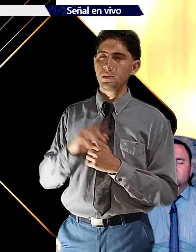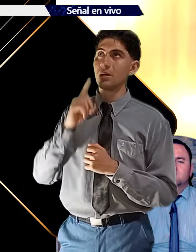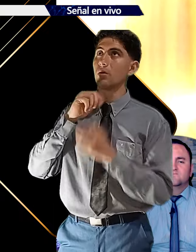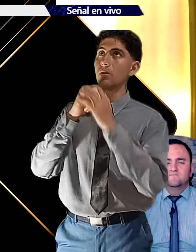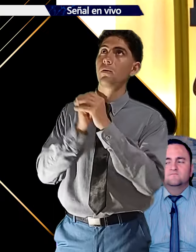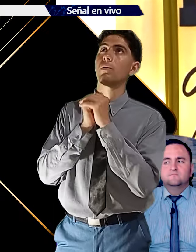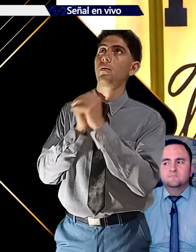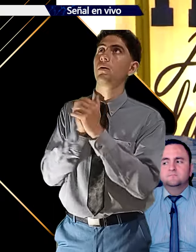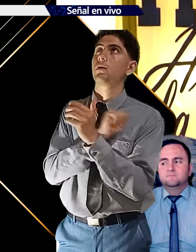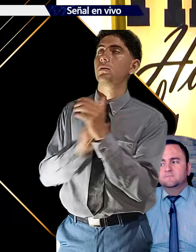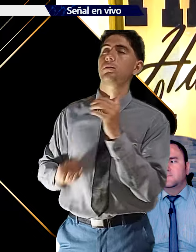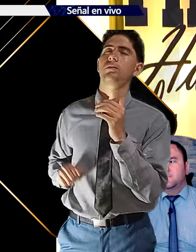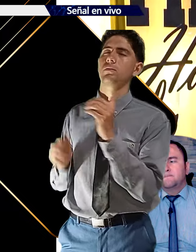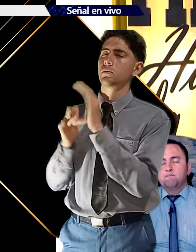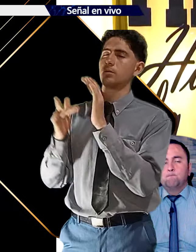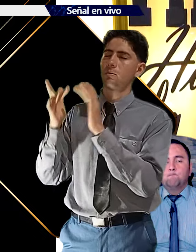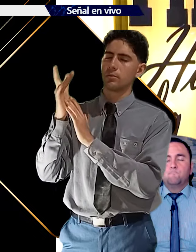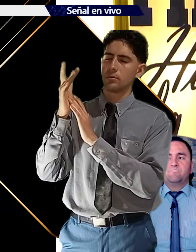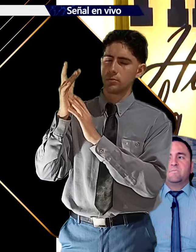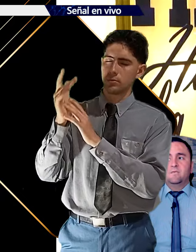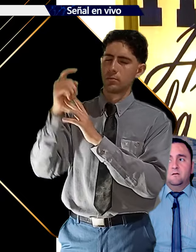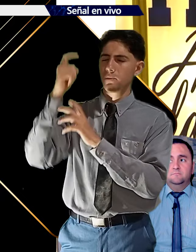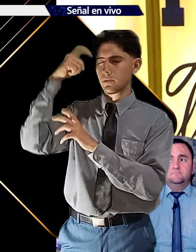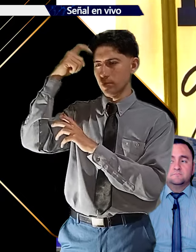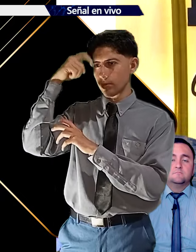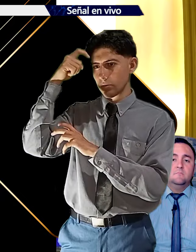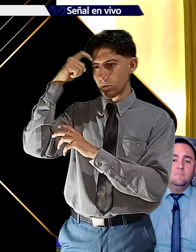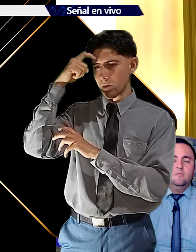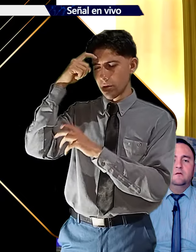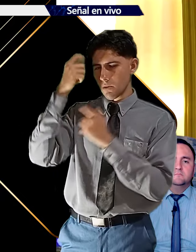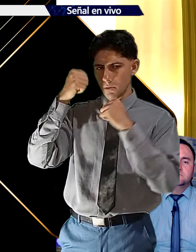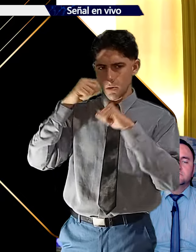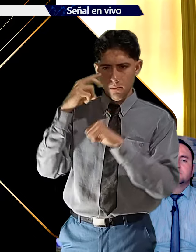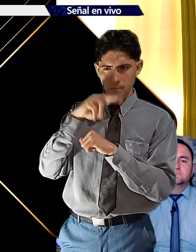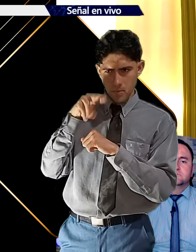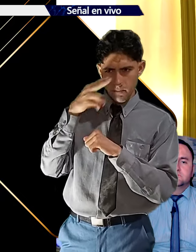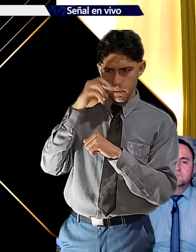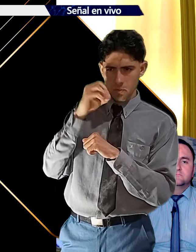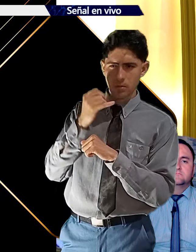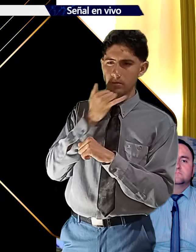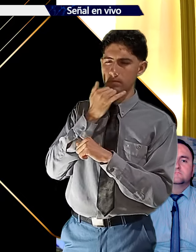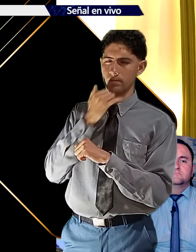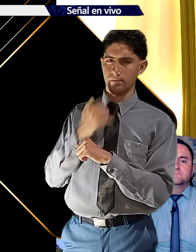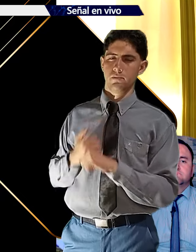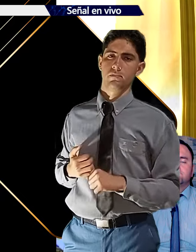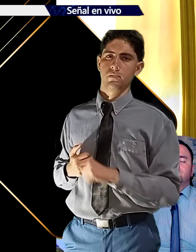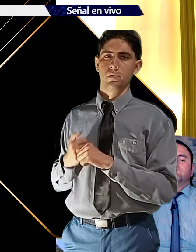díganle al Señor que unja sus ojos con colirio, dame unción para discernir qué pasa en mi casa.